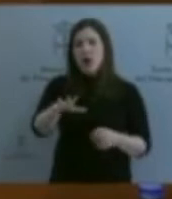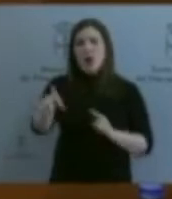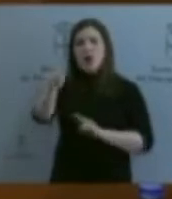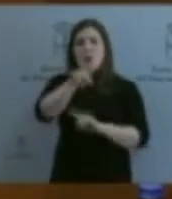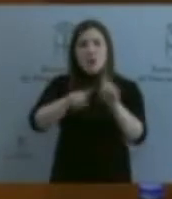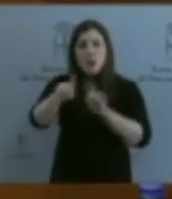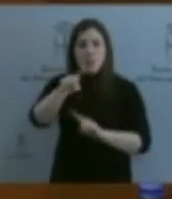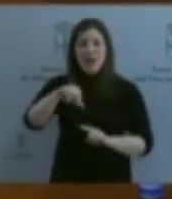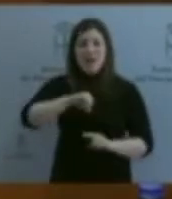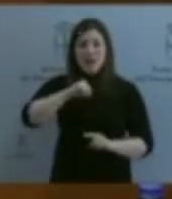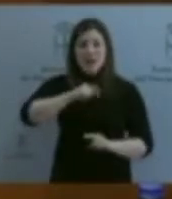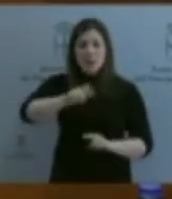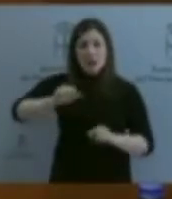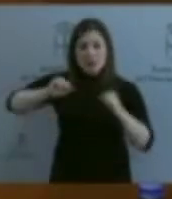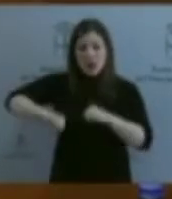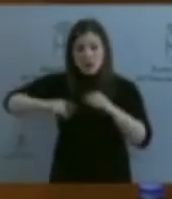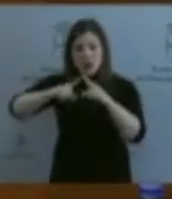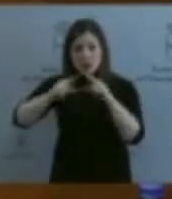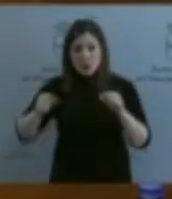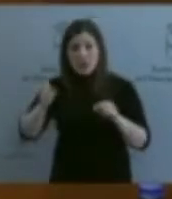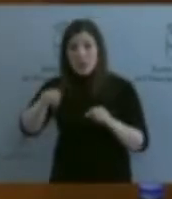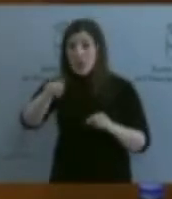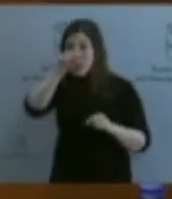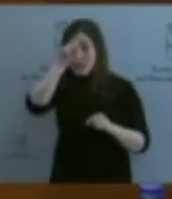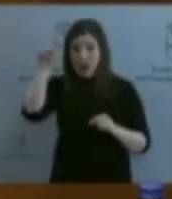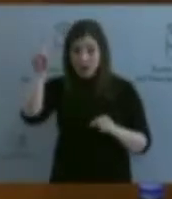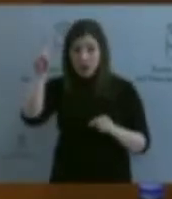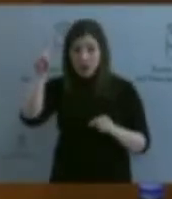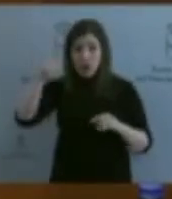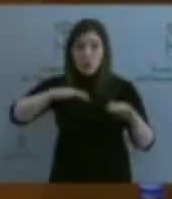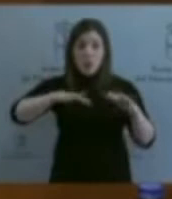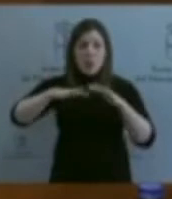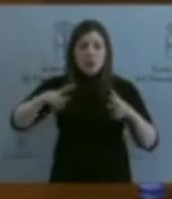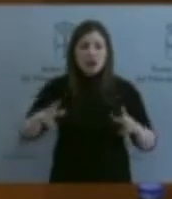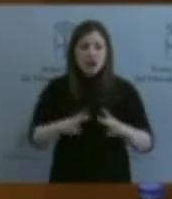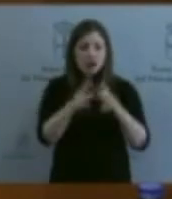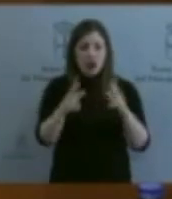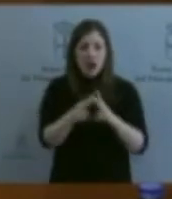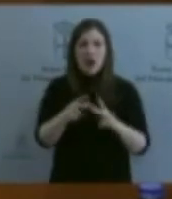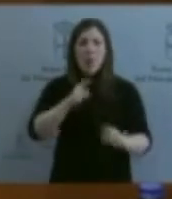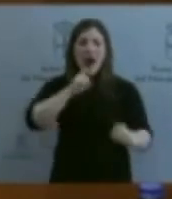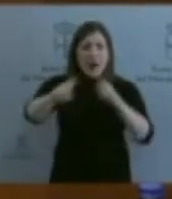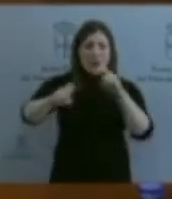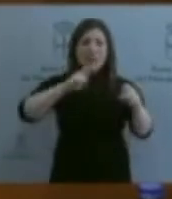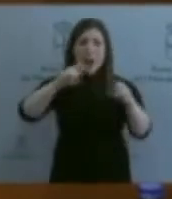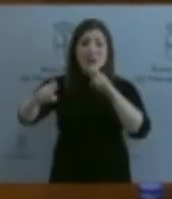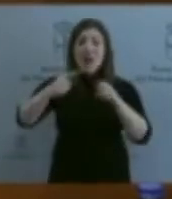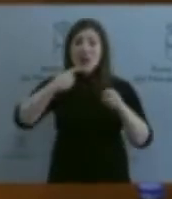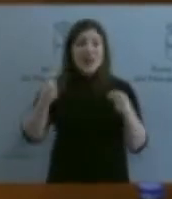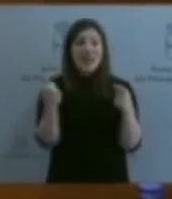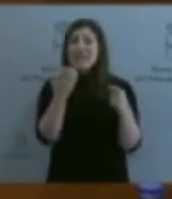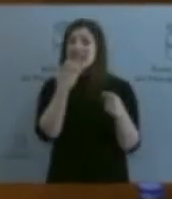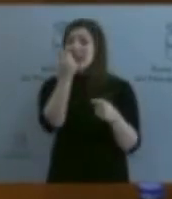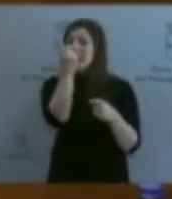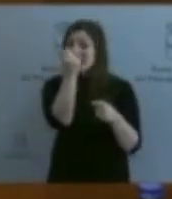desde Madrid los movimientos sociales alertaban una y otra vez de que los masivos recortes en la sanidad nos ponían en peligro a todos.